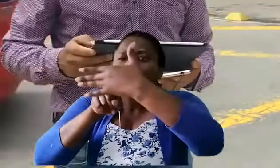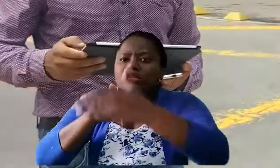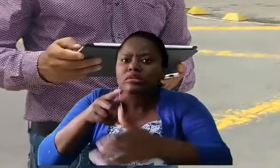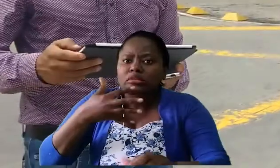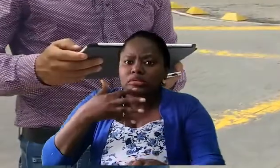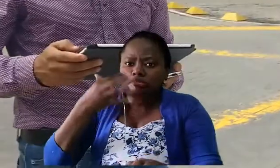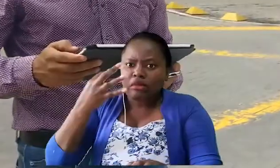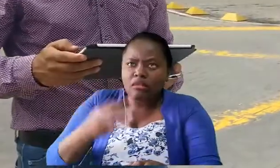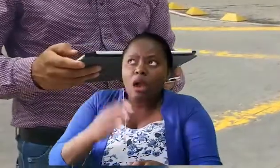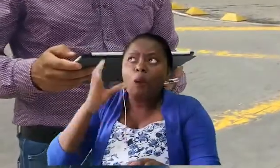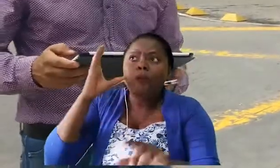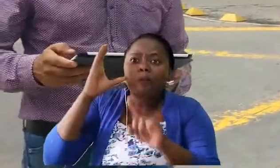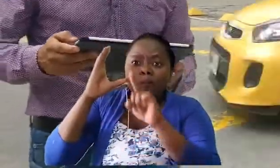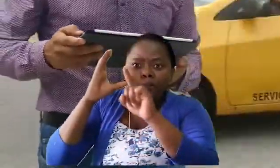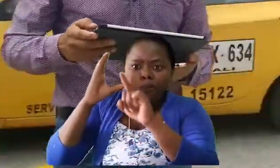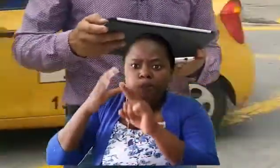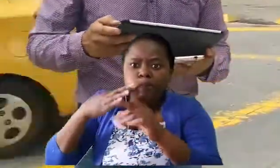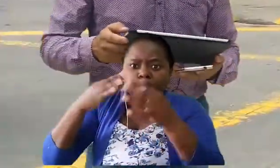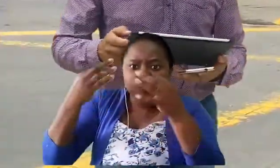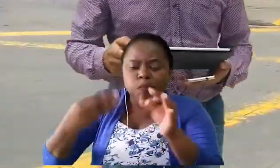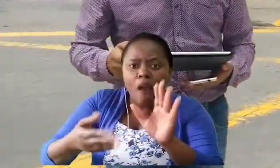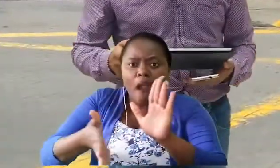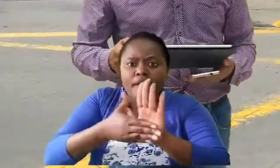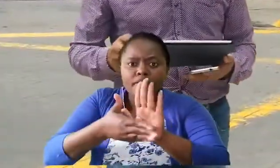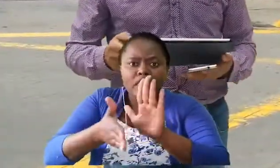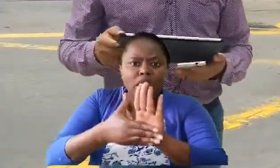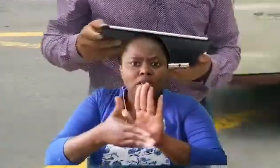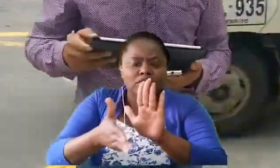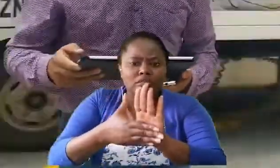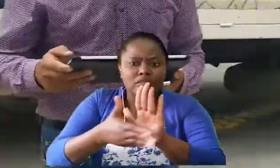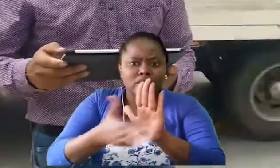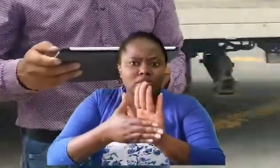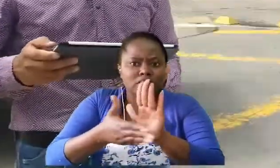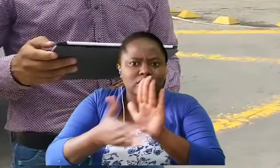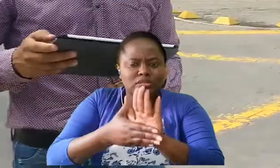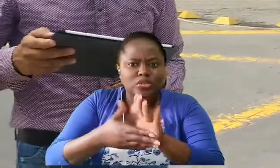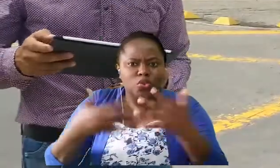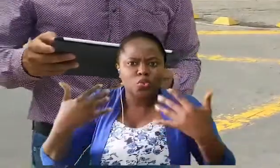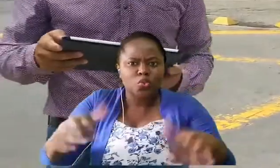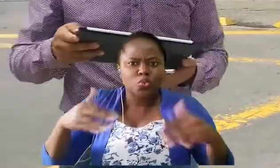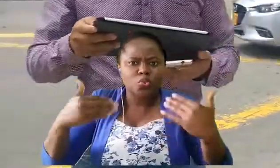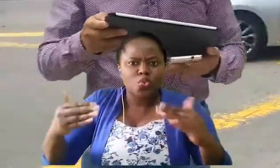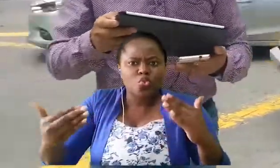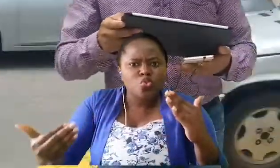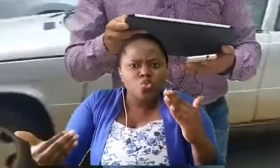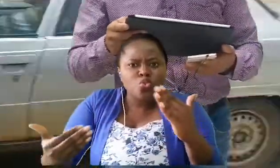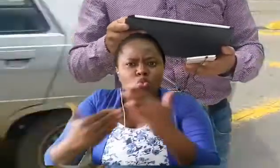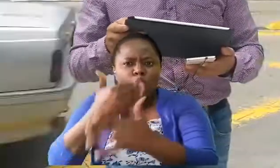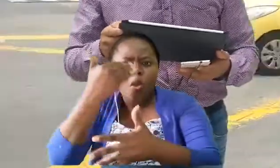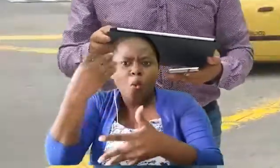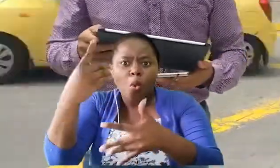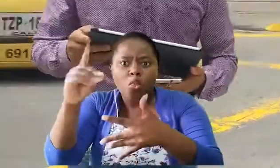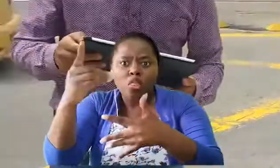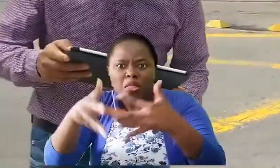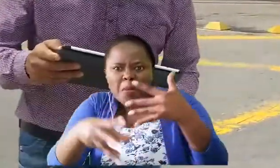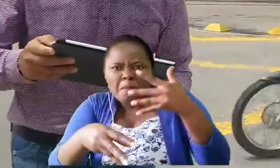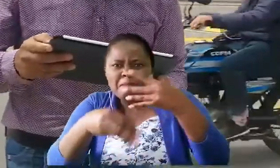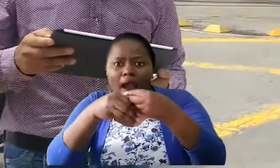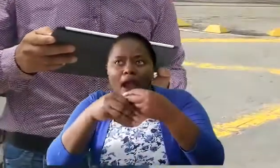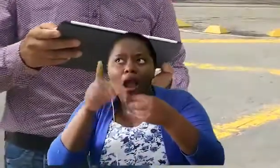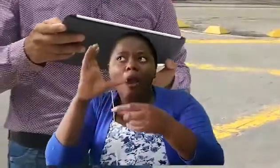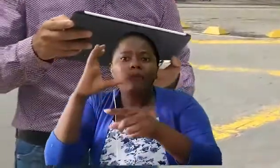son como evidencias, nuevos datos que se suman a la idea de la existencia de Dios.